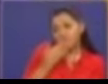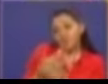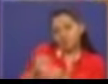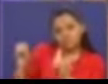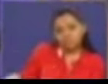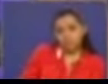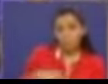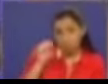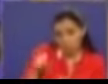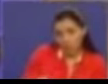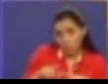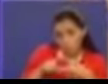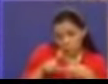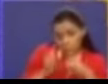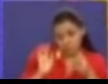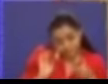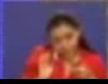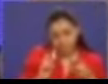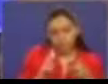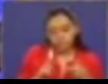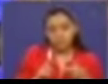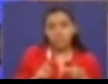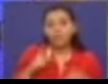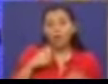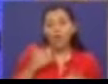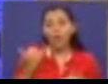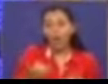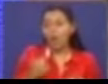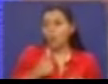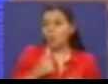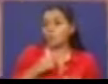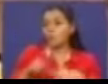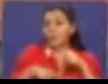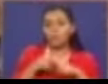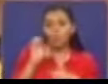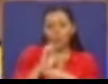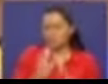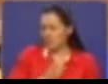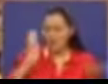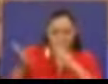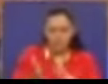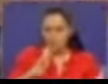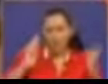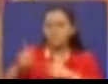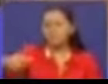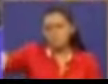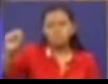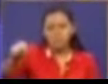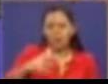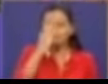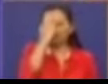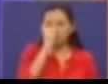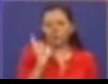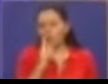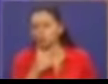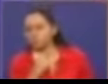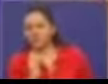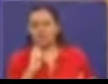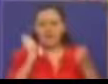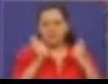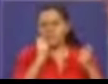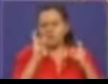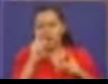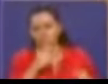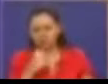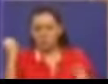decir, cuando se quiera cambiar algo, se quiera mejorar la calidad universitaria, se quiera atender la pobreza, redistribuir mejor la riqueza, estos generan